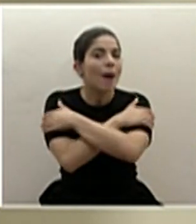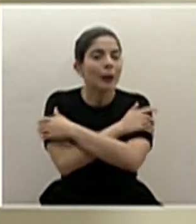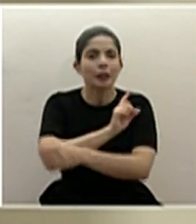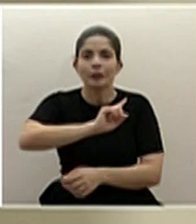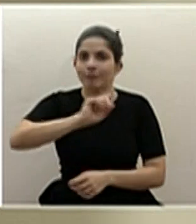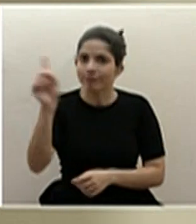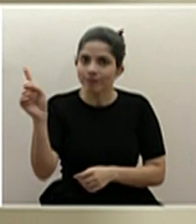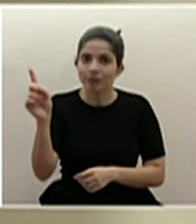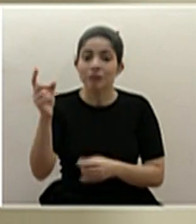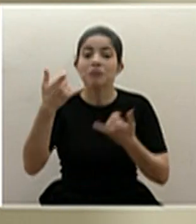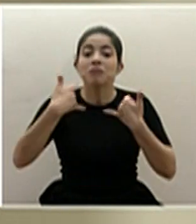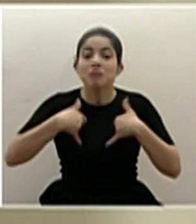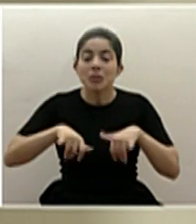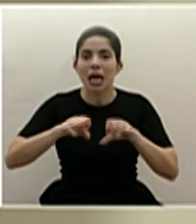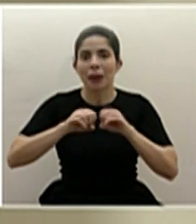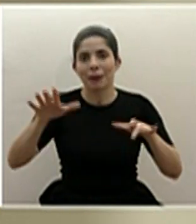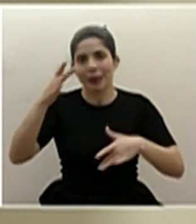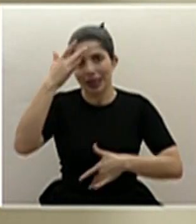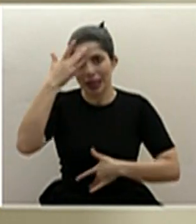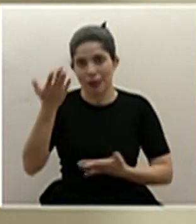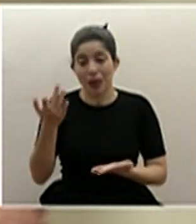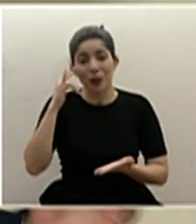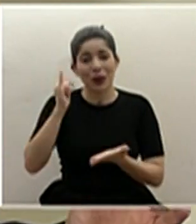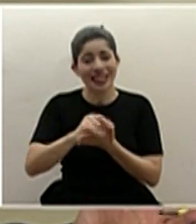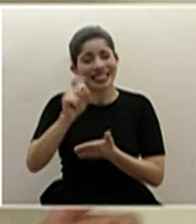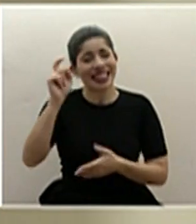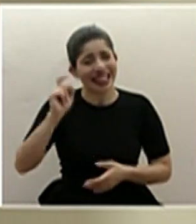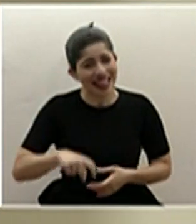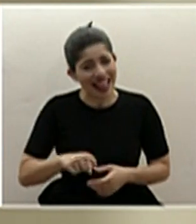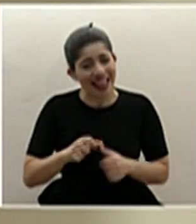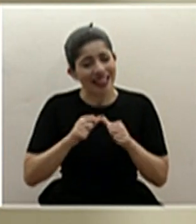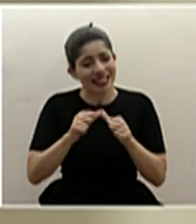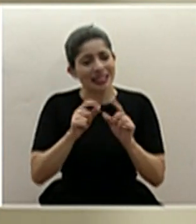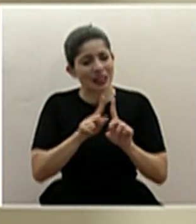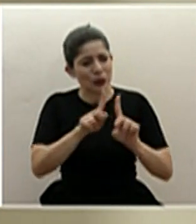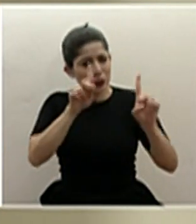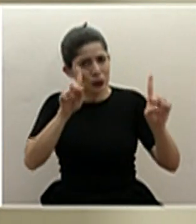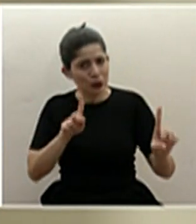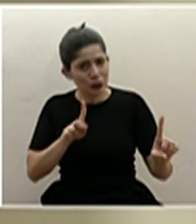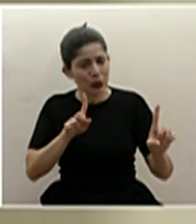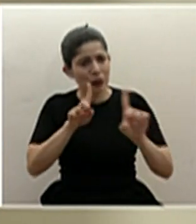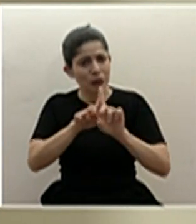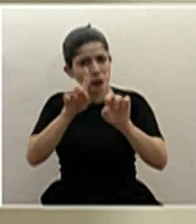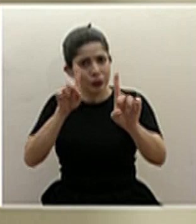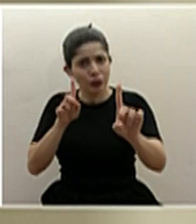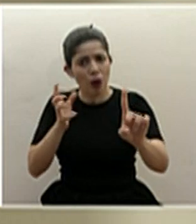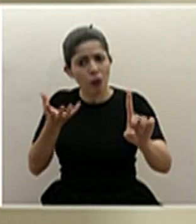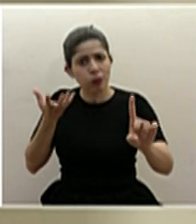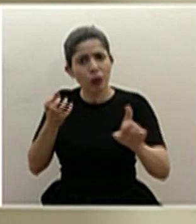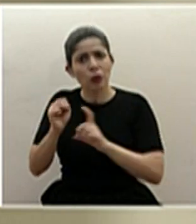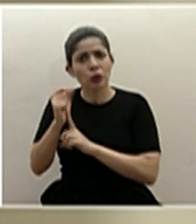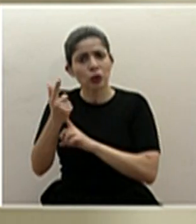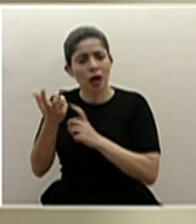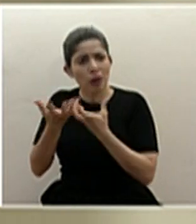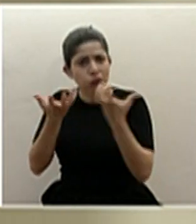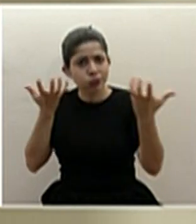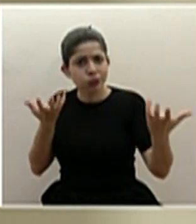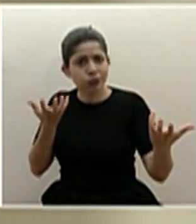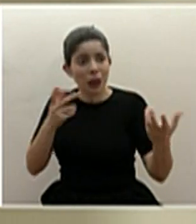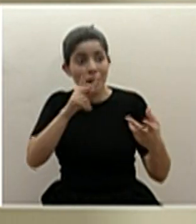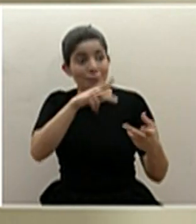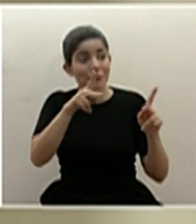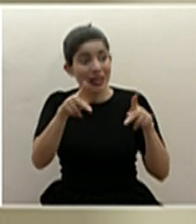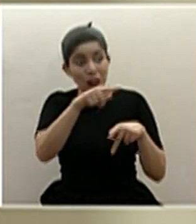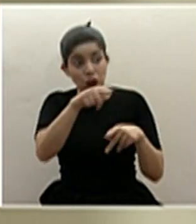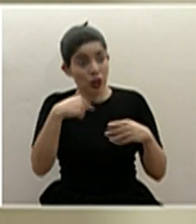abrazo mientras dure la pandemia. Y por eso es que tenemos que mantener el 1.8 entre burbujas sociales o entre personas que no